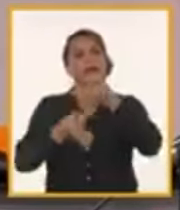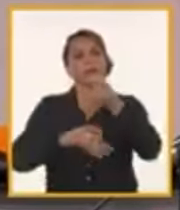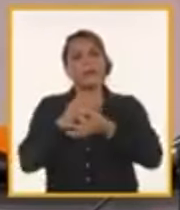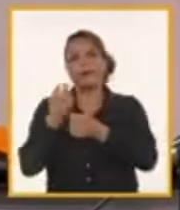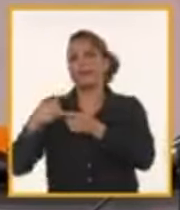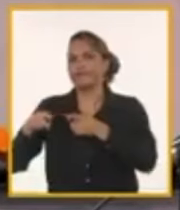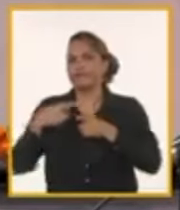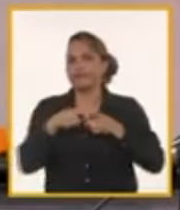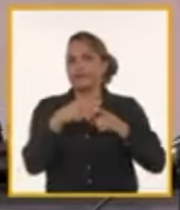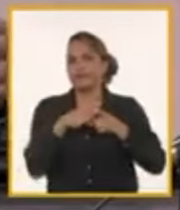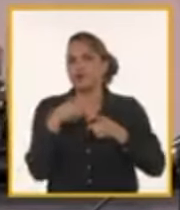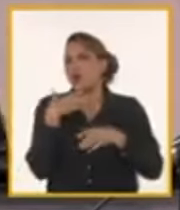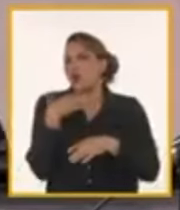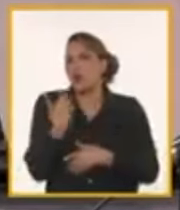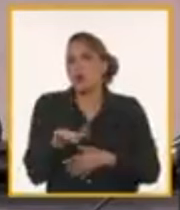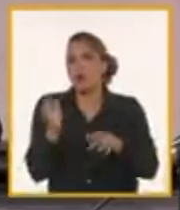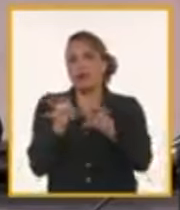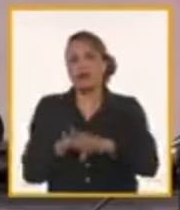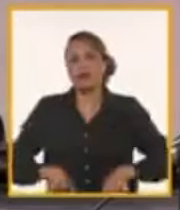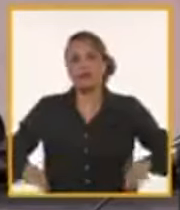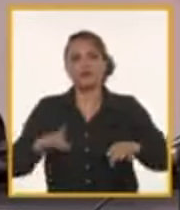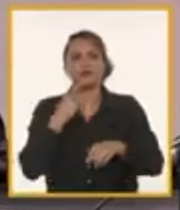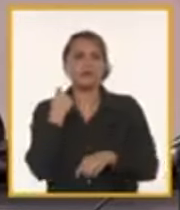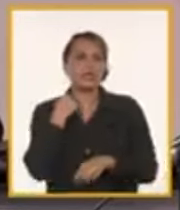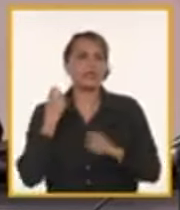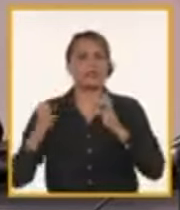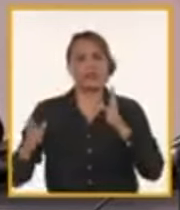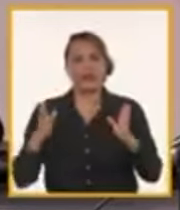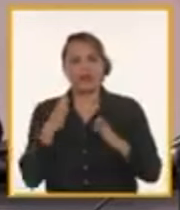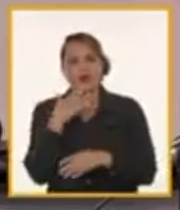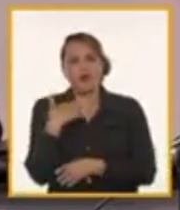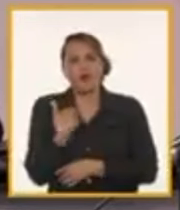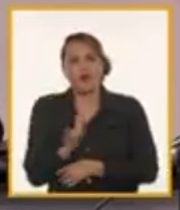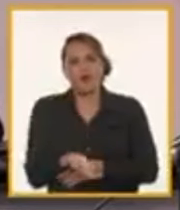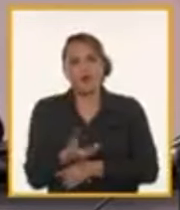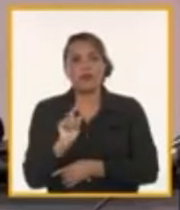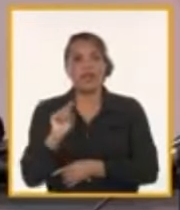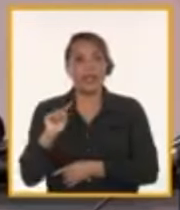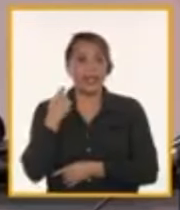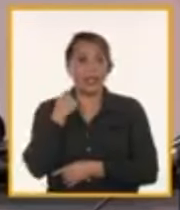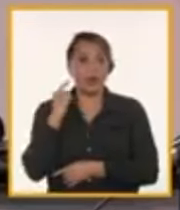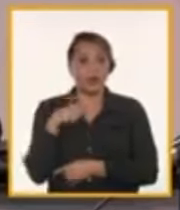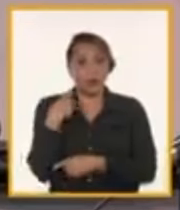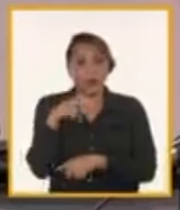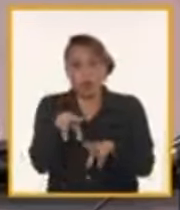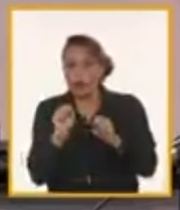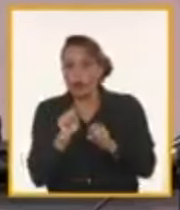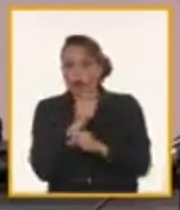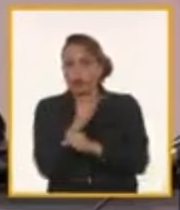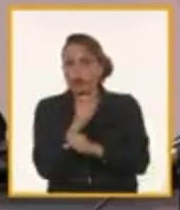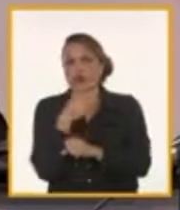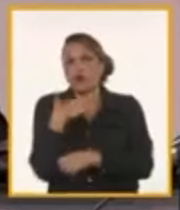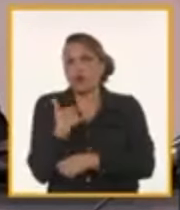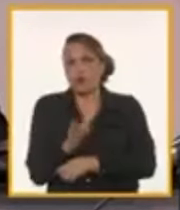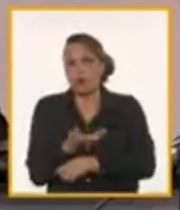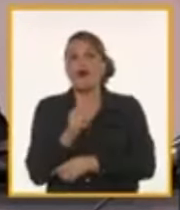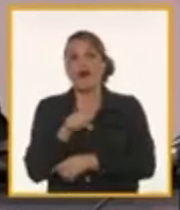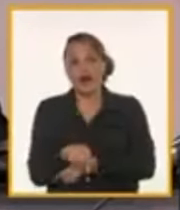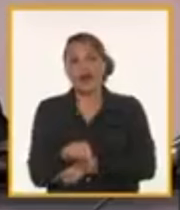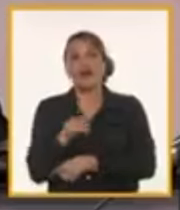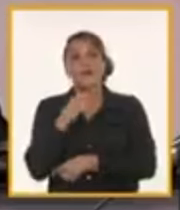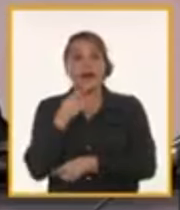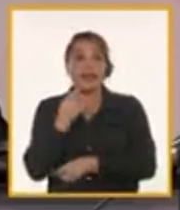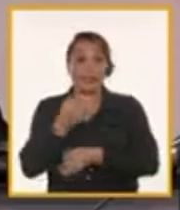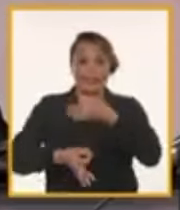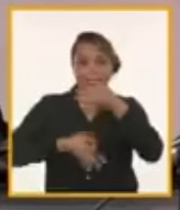que ha pasado durante este año y de lo que podemos esperar del nuevo curso escolar para ello tengo el placer de que me estén acompañando esta